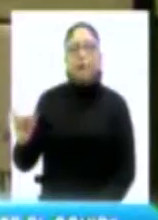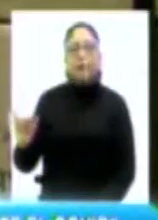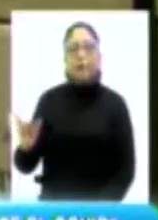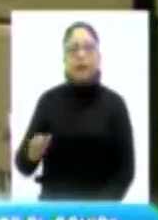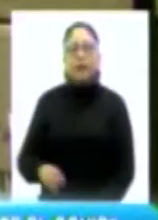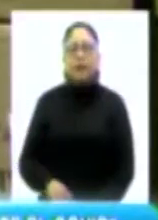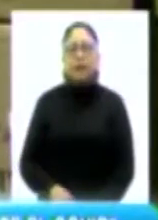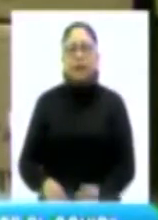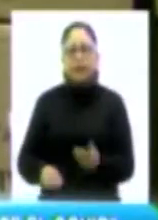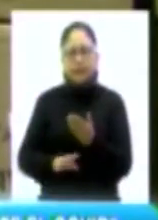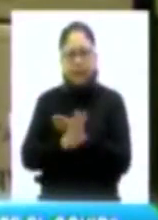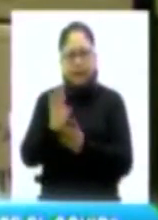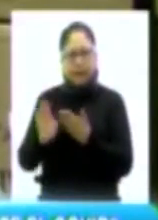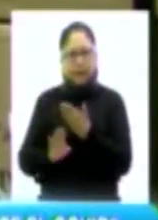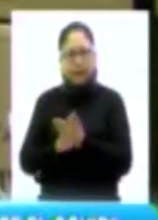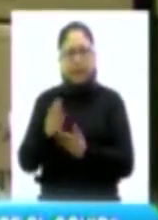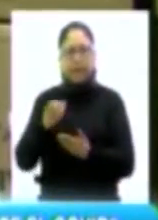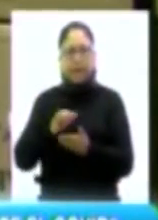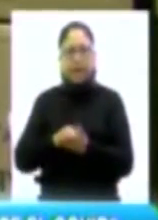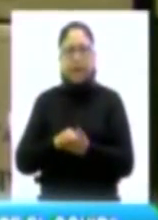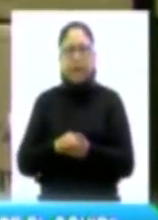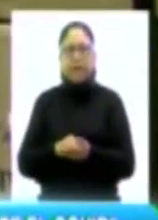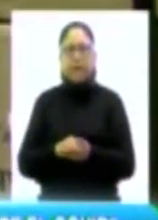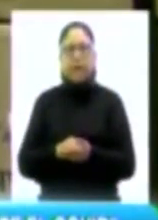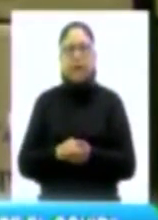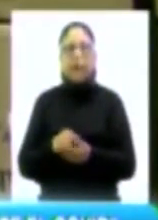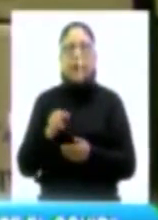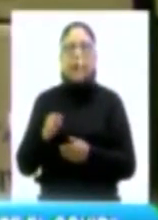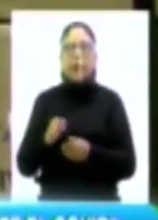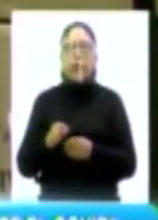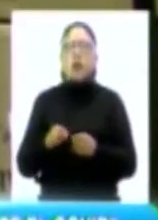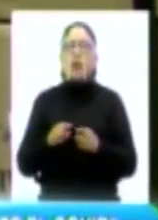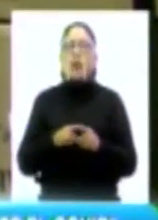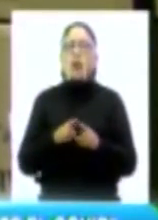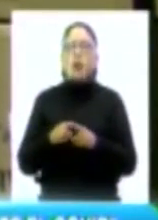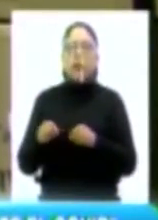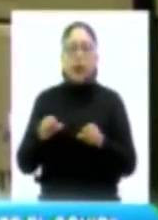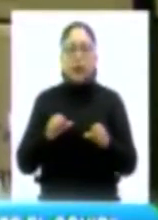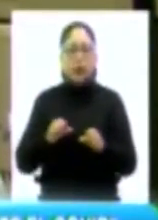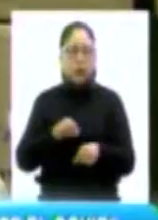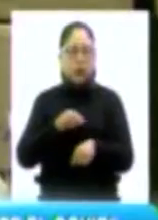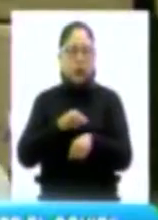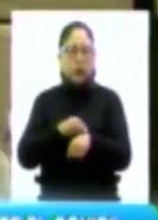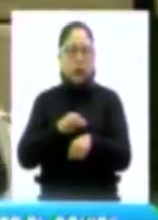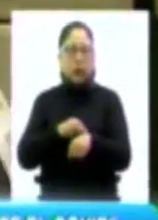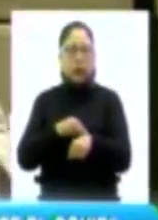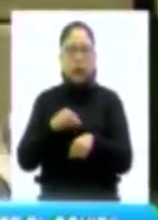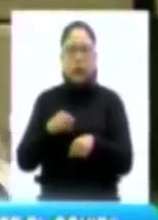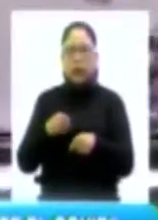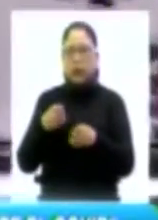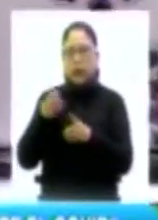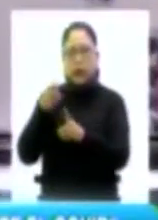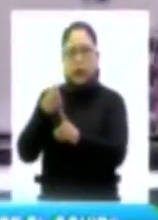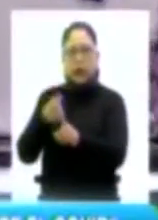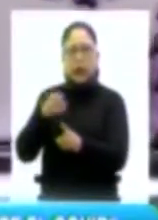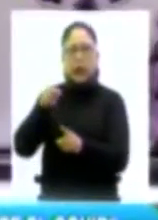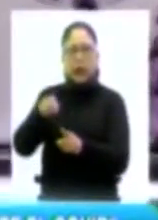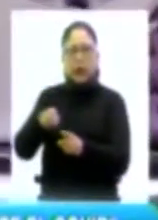Entonces, de protección. Entonces, la acción del médico frente al paciente